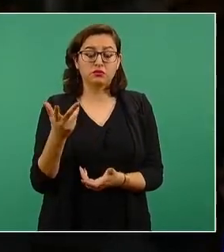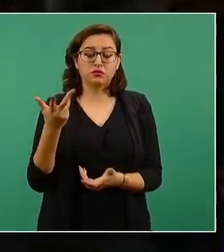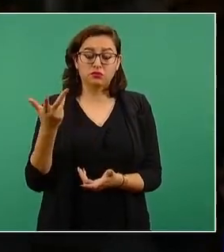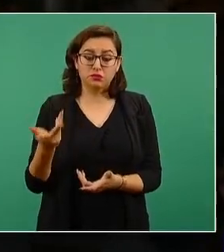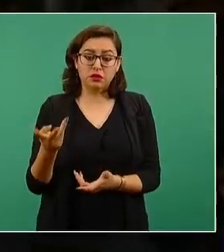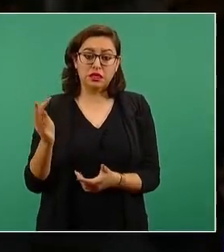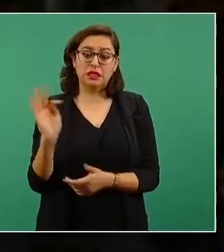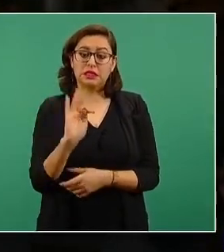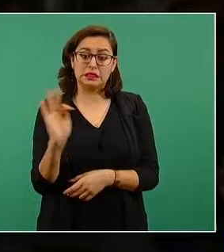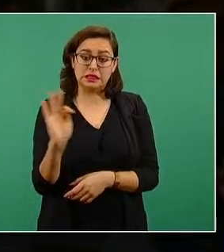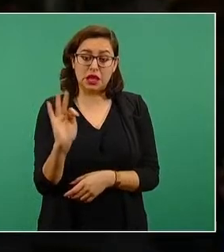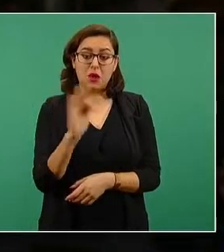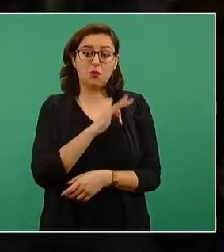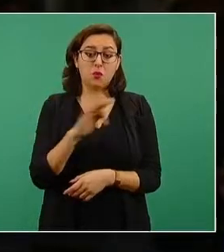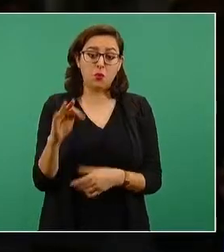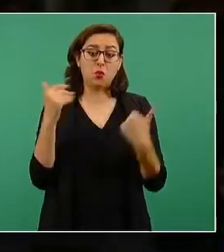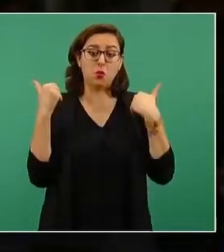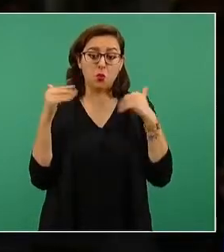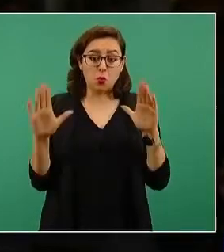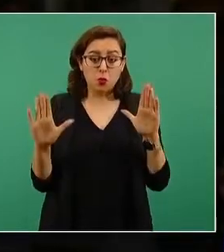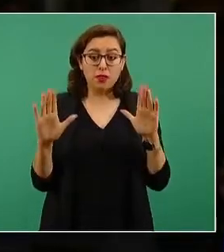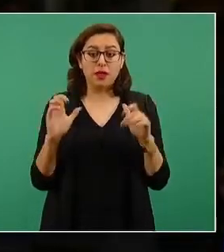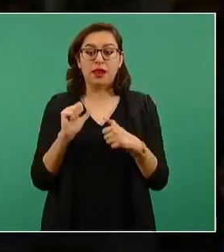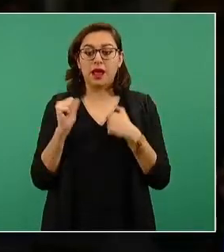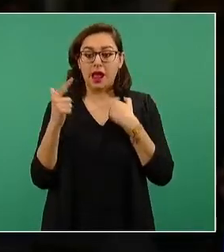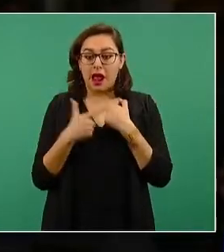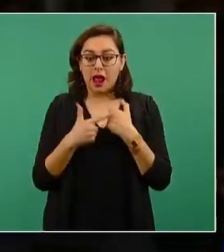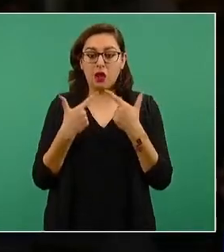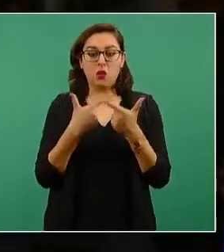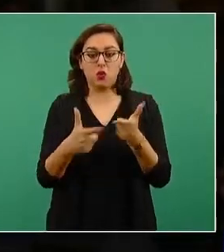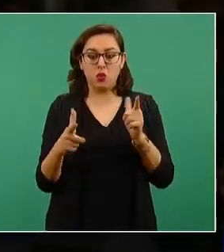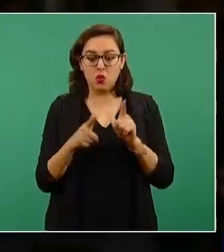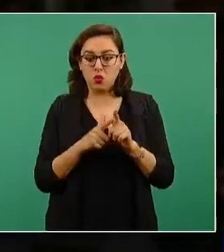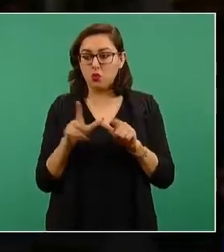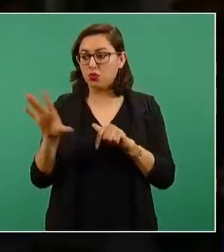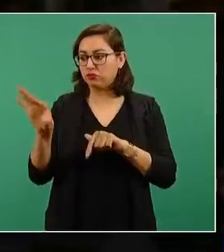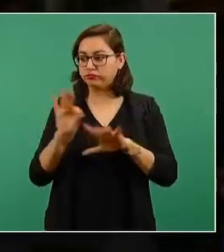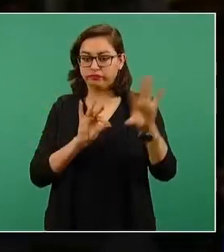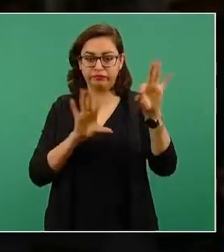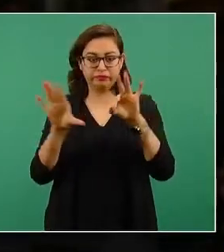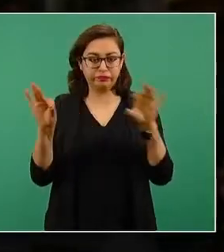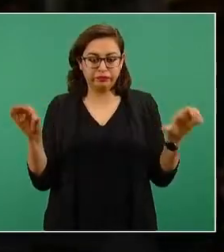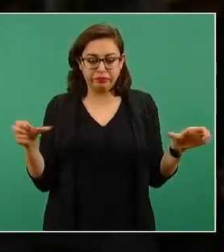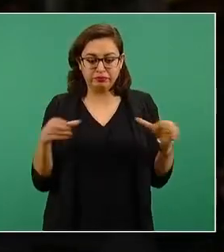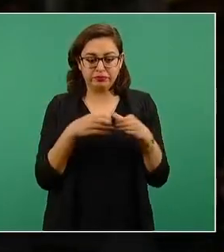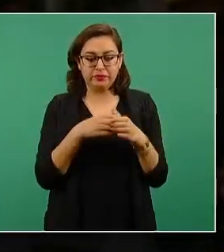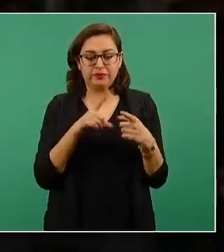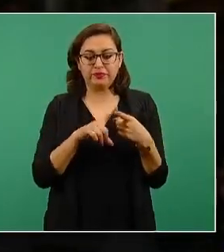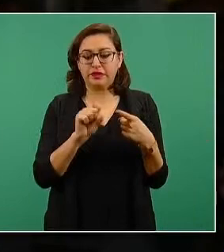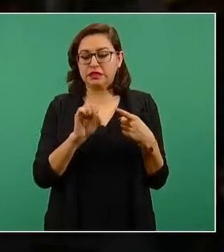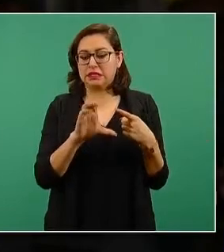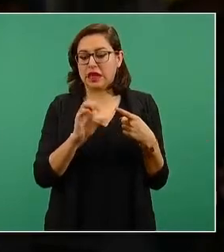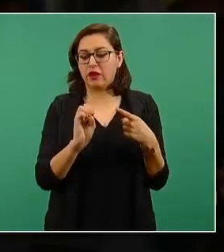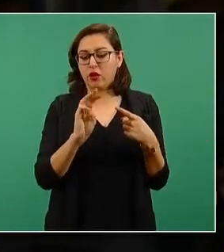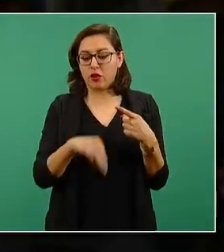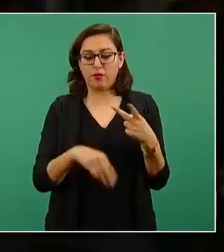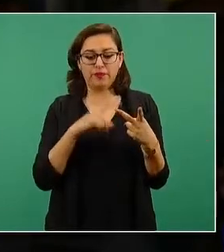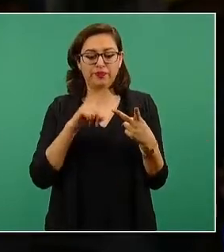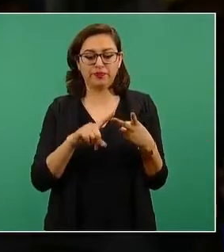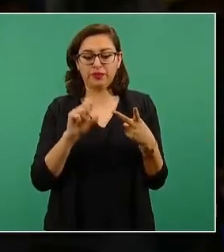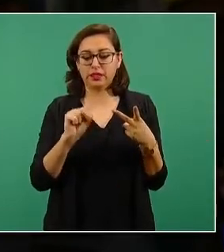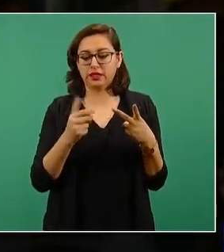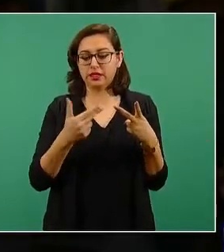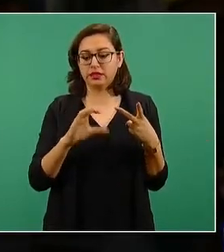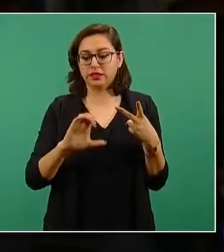la posibilidad de que se hiciera algún grupo interdisciplinario entre la Secretaría de Economía, la propia Secretaría